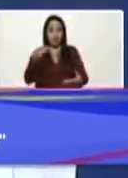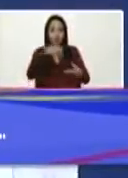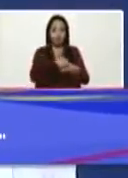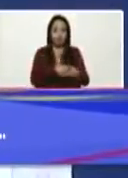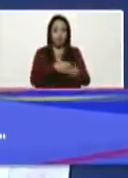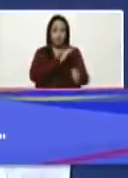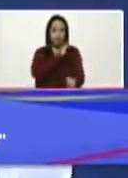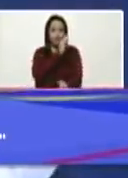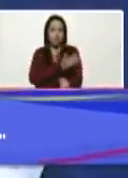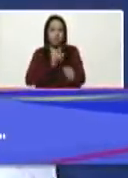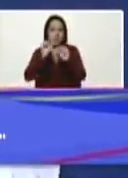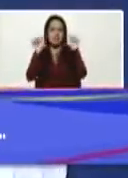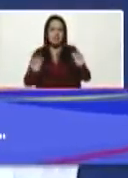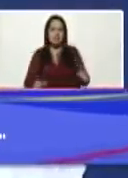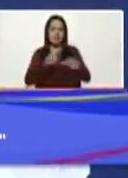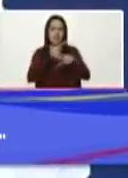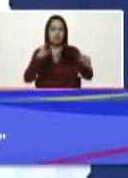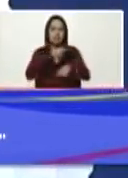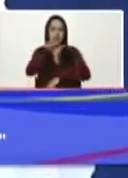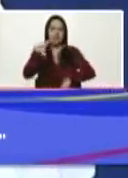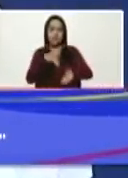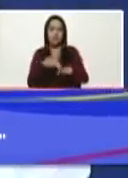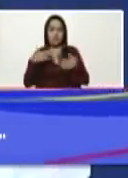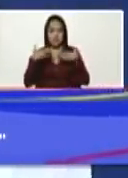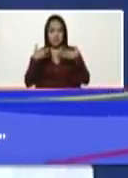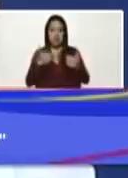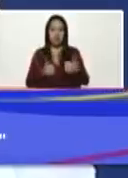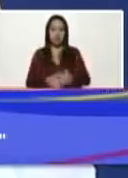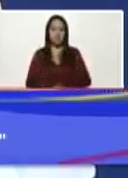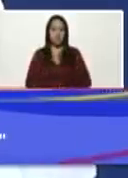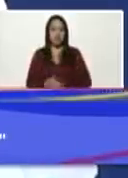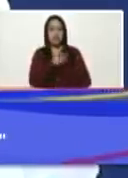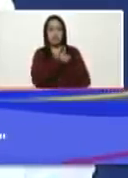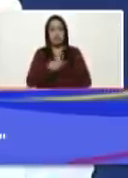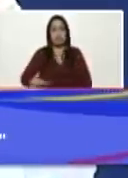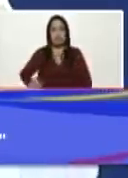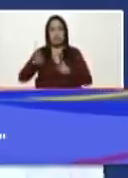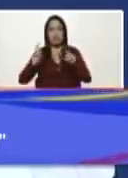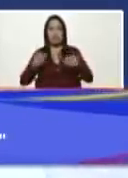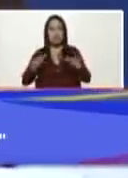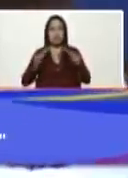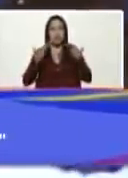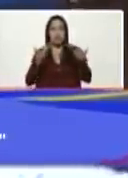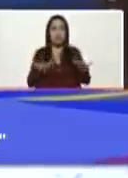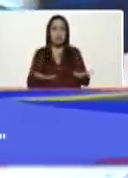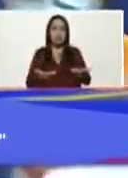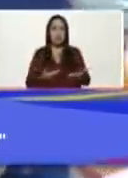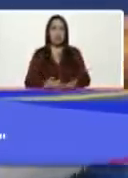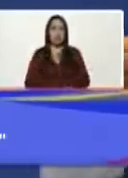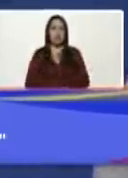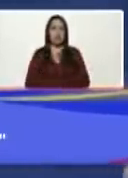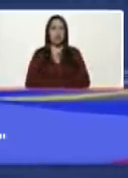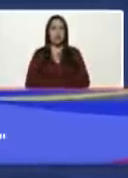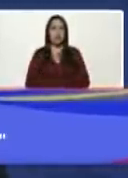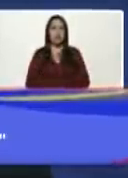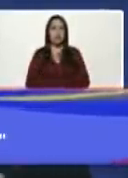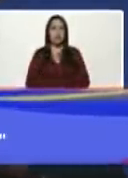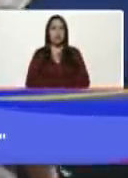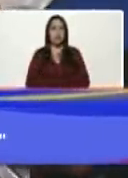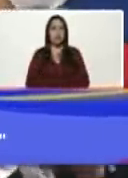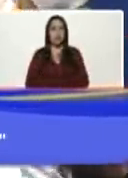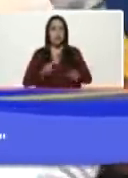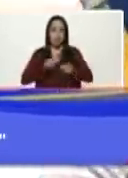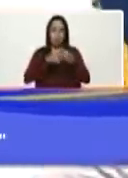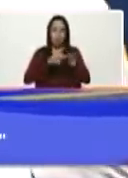Sistema Público Nacional de Salud. El mandatario nacional también entrega un obsequio a los egresados de